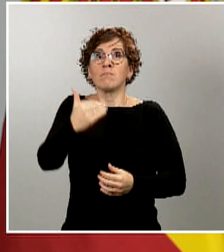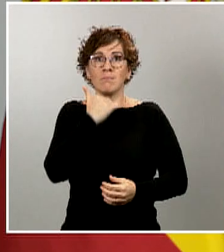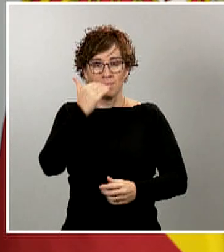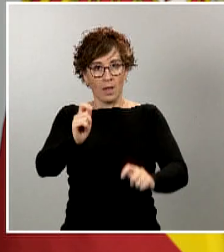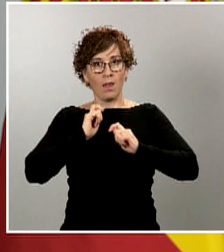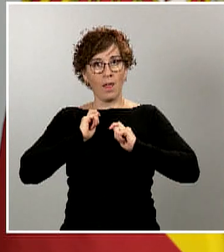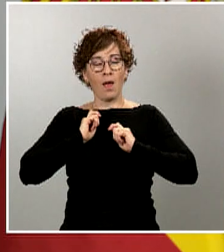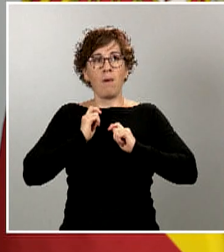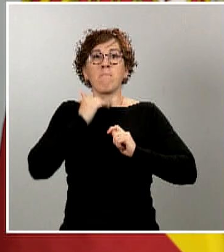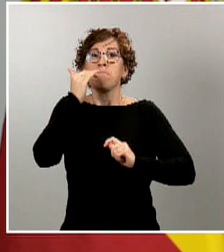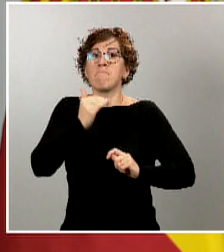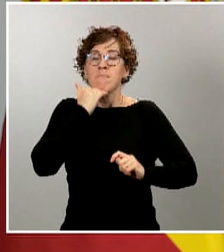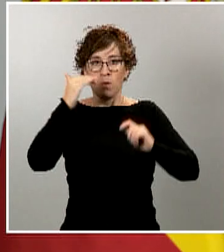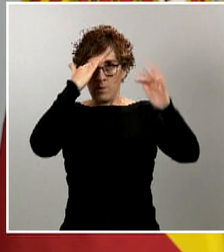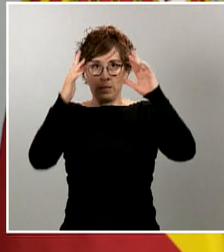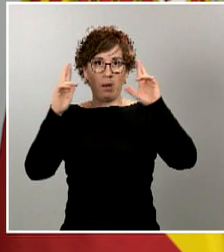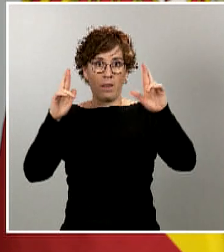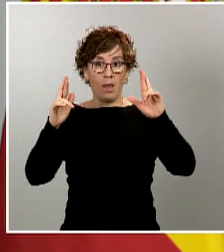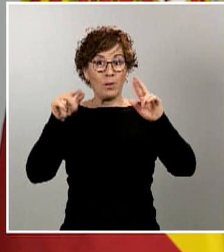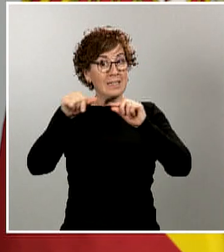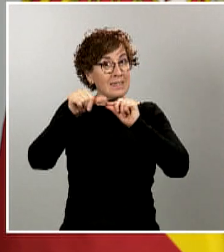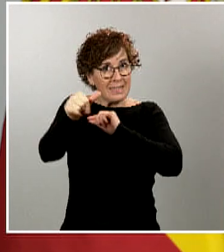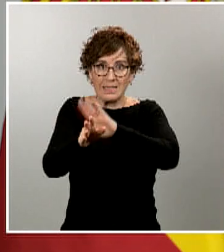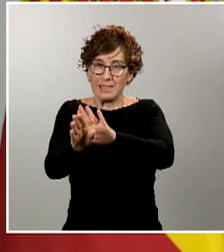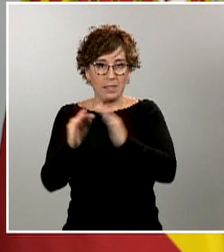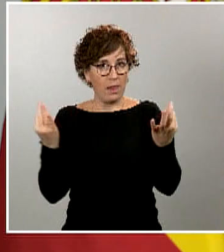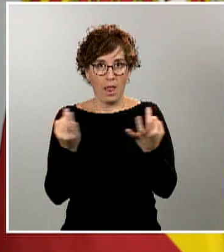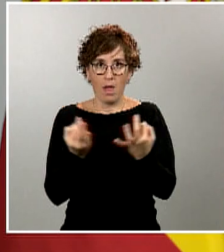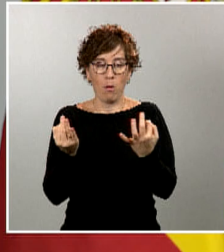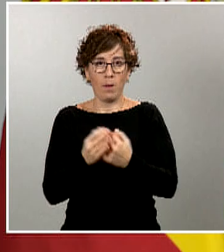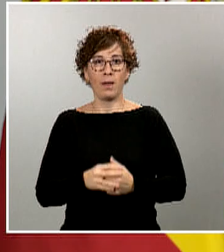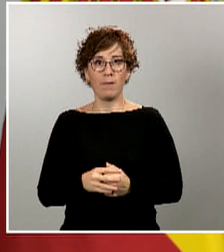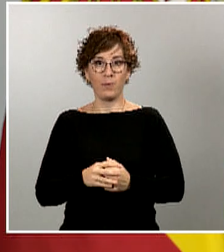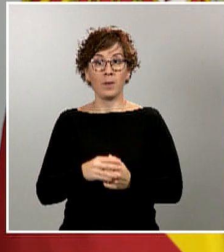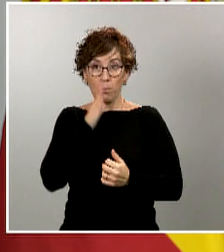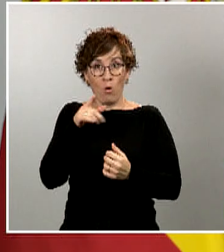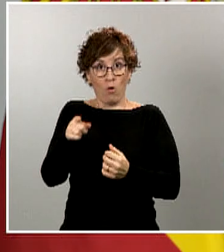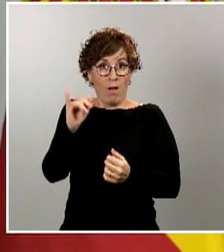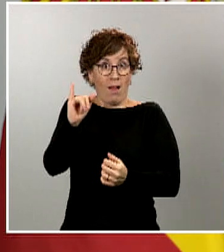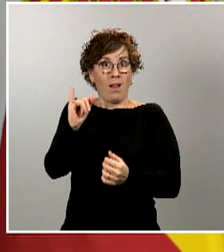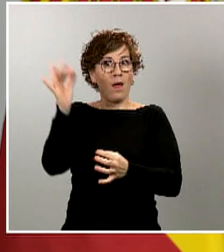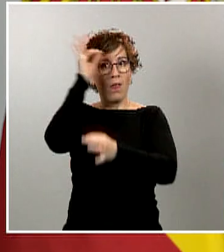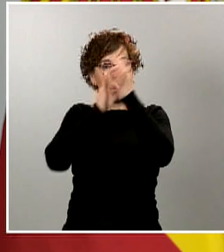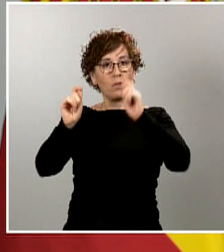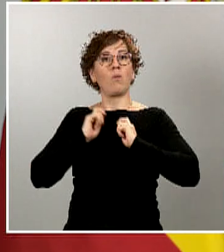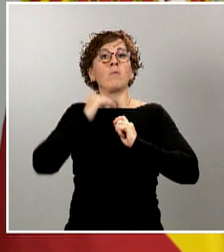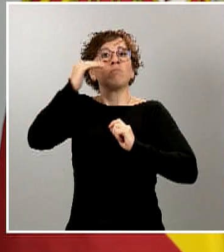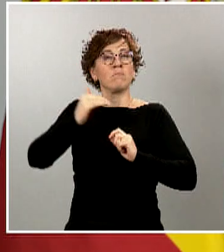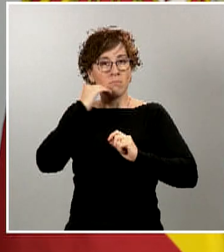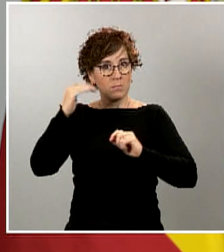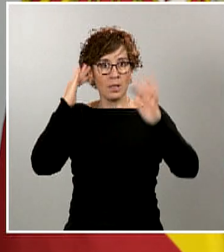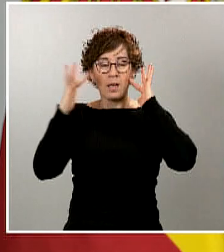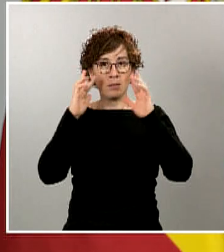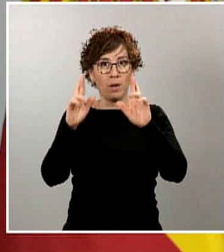esperanzadores. En esa línea tenemos que seguir y, precisamente porque hay esos datos alentadores y esperanzadores, el Gobierno, con